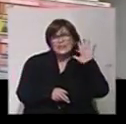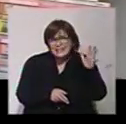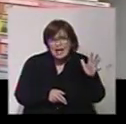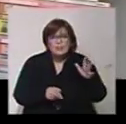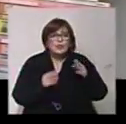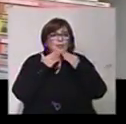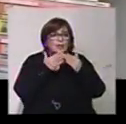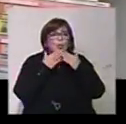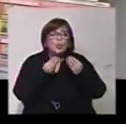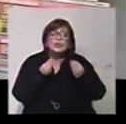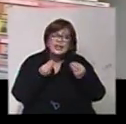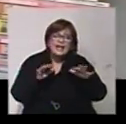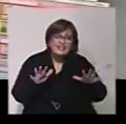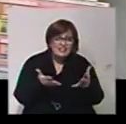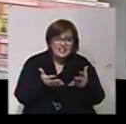preguntas.